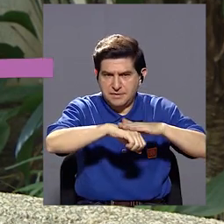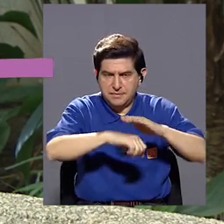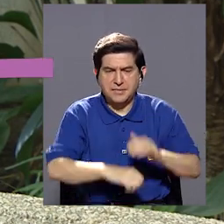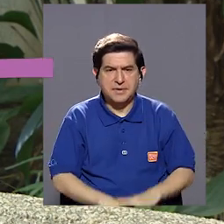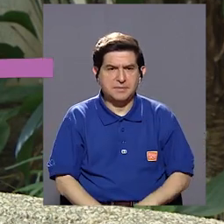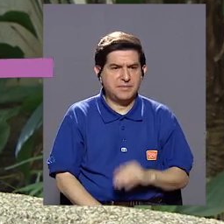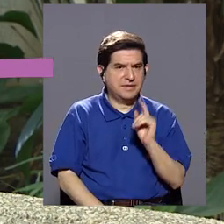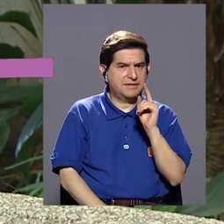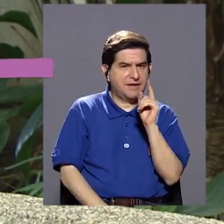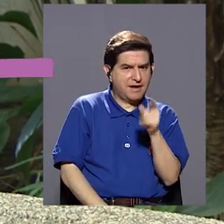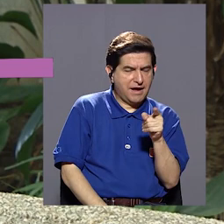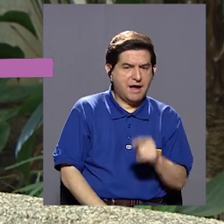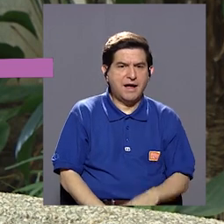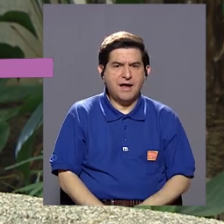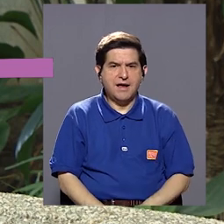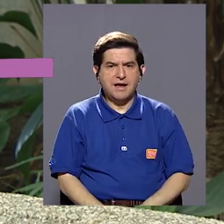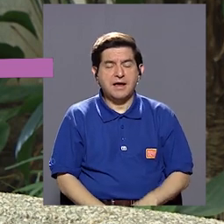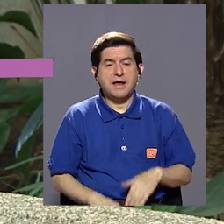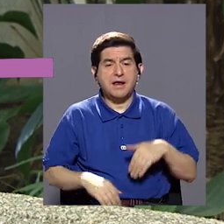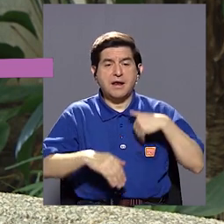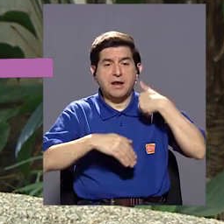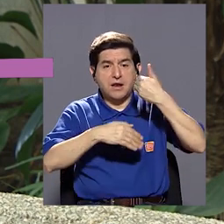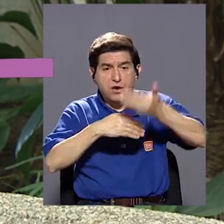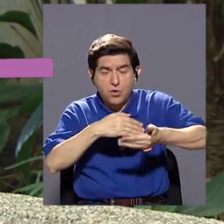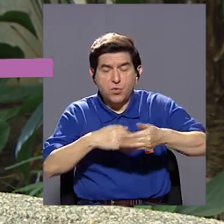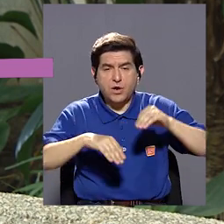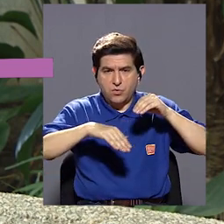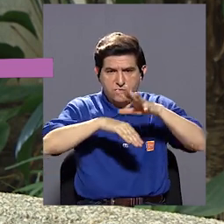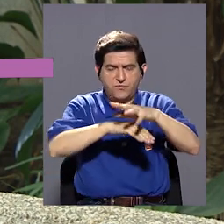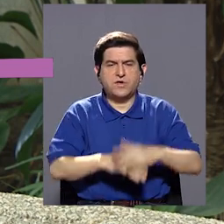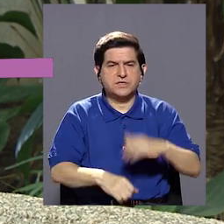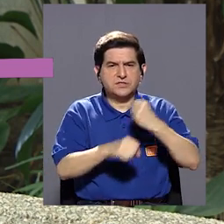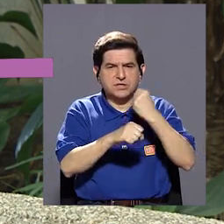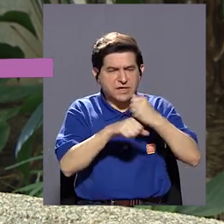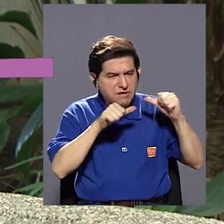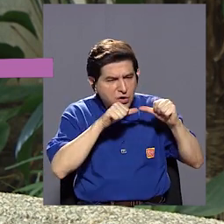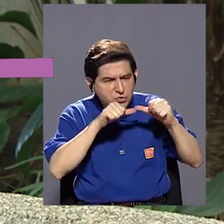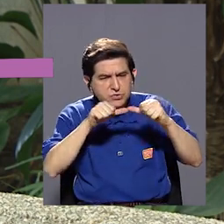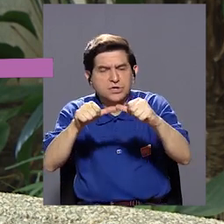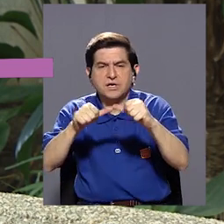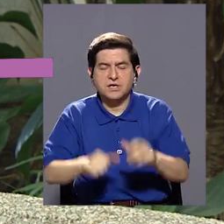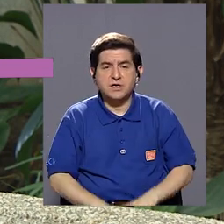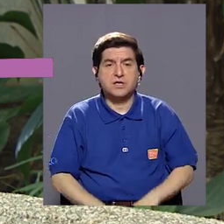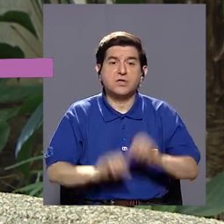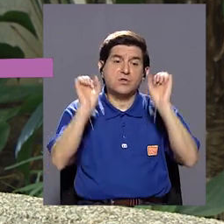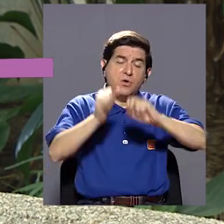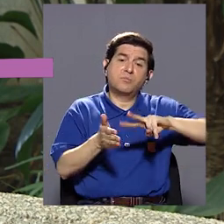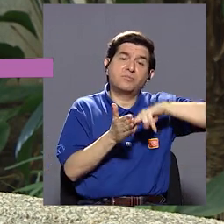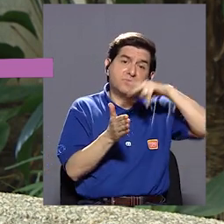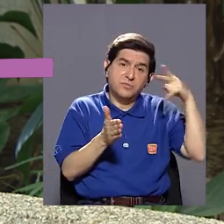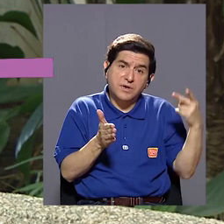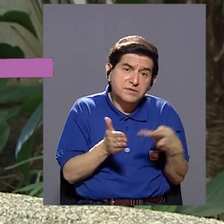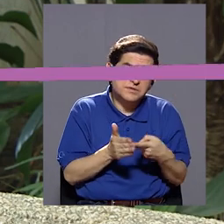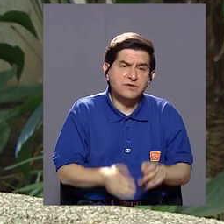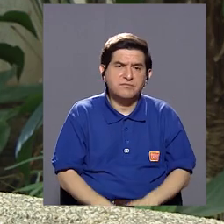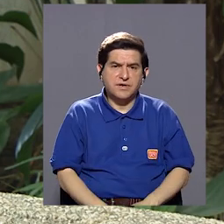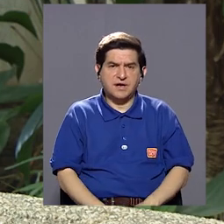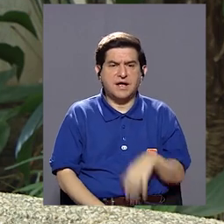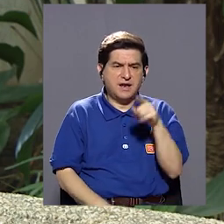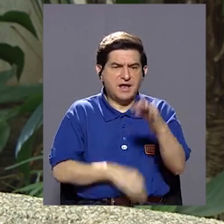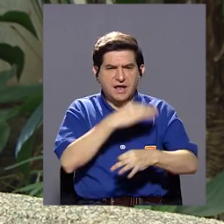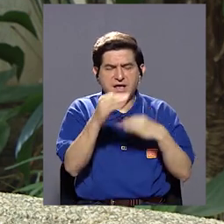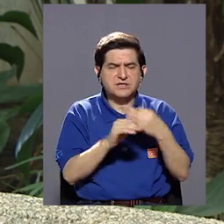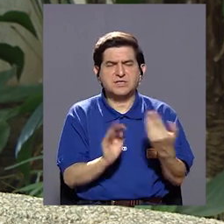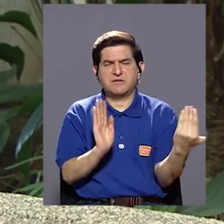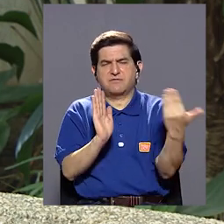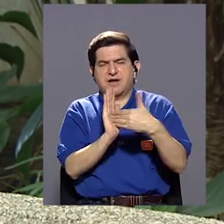generar alguna consecuencia. Por ejemplo, trabajó de manera seguida, entonces eso puede significar de que le genera algún